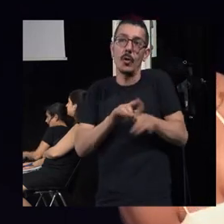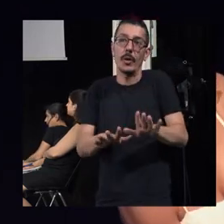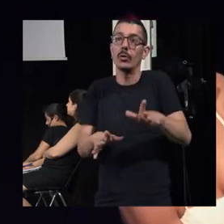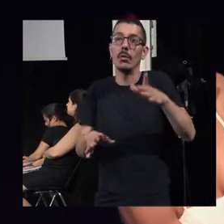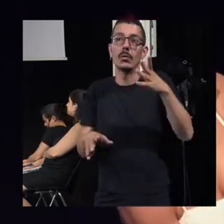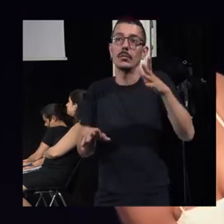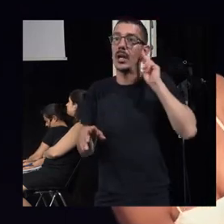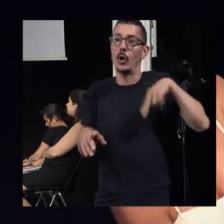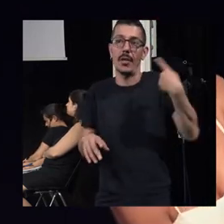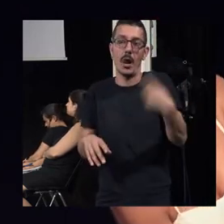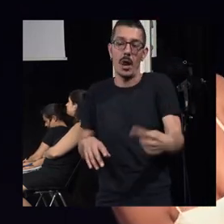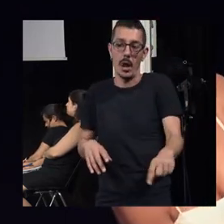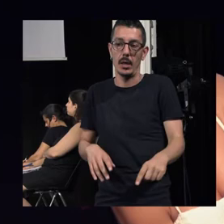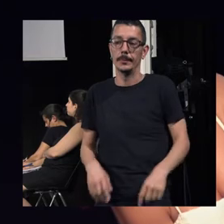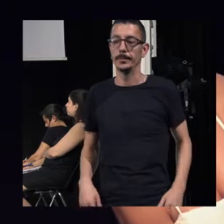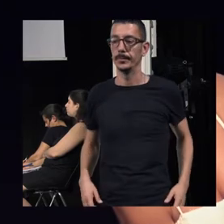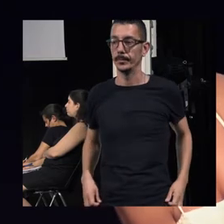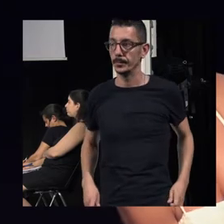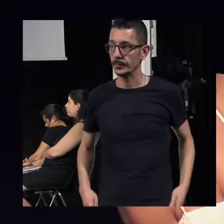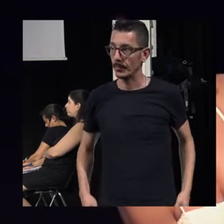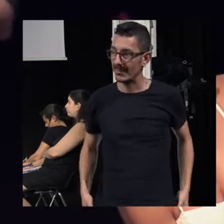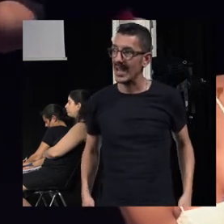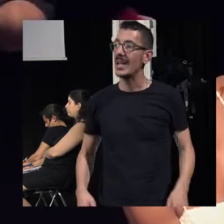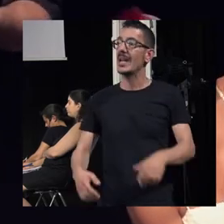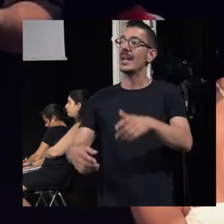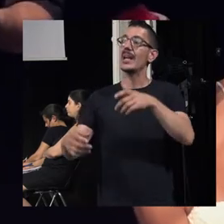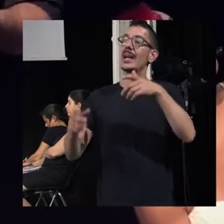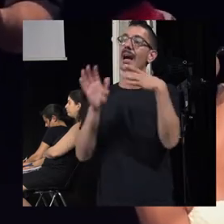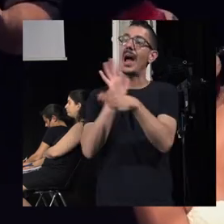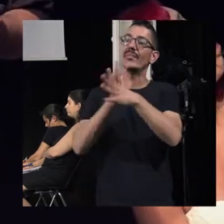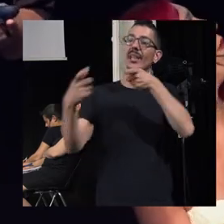es un fenómeno sistémico, como decía. Tiene que ver